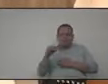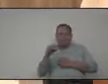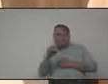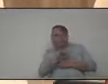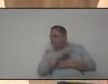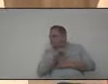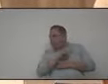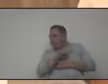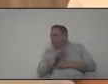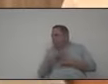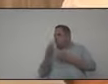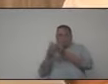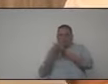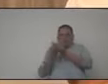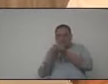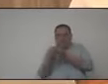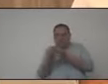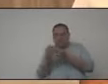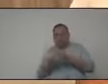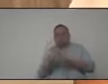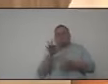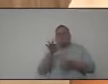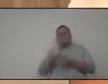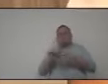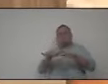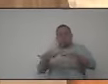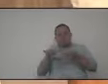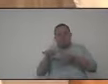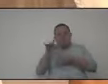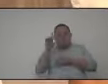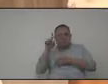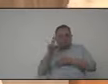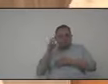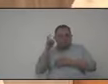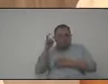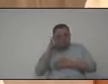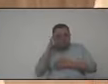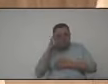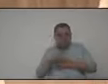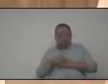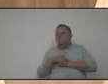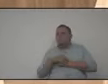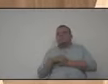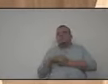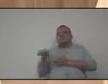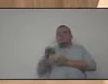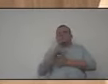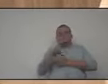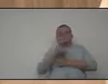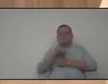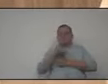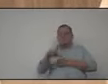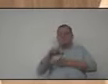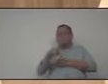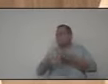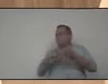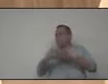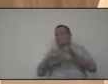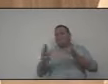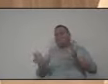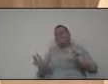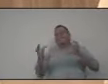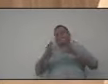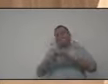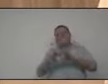alcaldes, a los concejales, a los diputados, al señor gobernador que ha liderado todo este proceso de Capresoca,